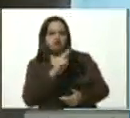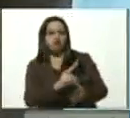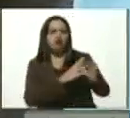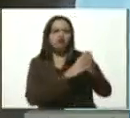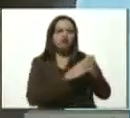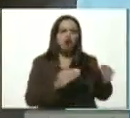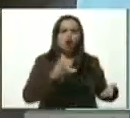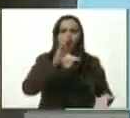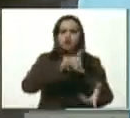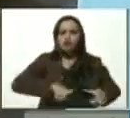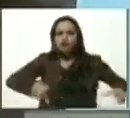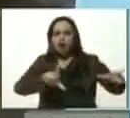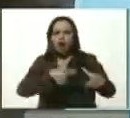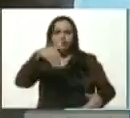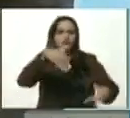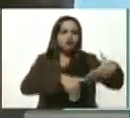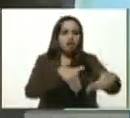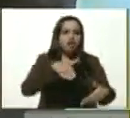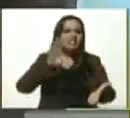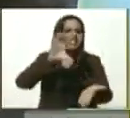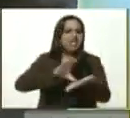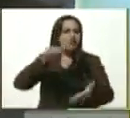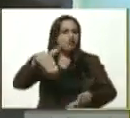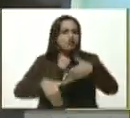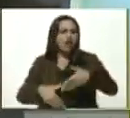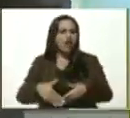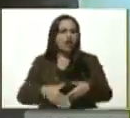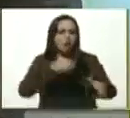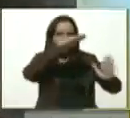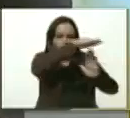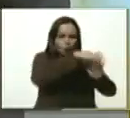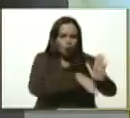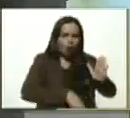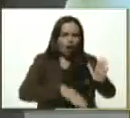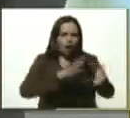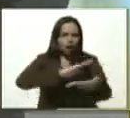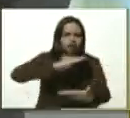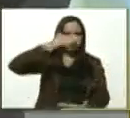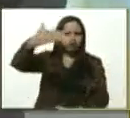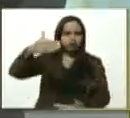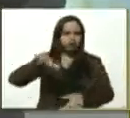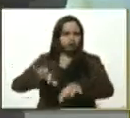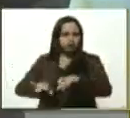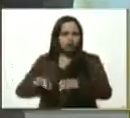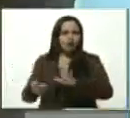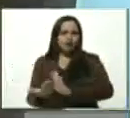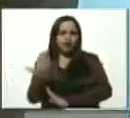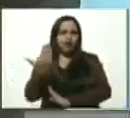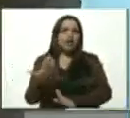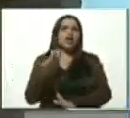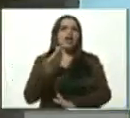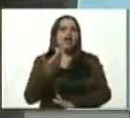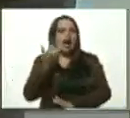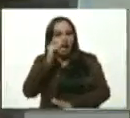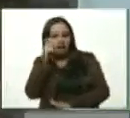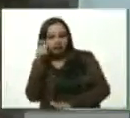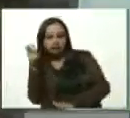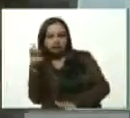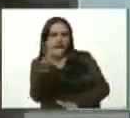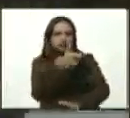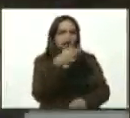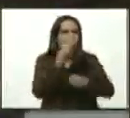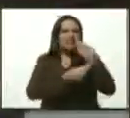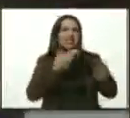todos los centros electorales, en donde están las máquinas, en toda la campaña, ha habido ese civismo, ese de tratar de hacer